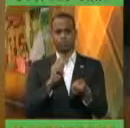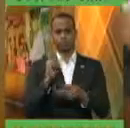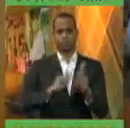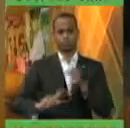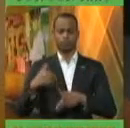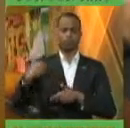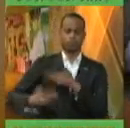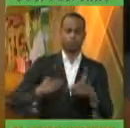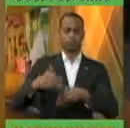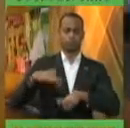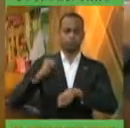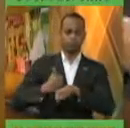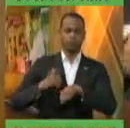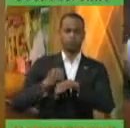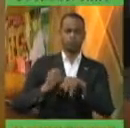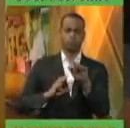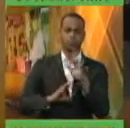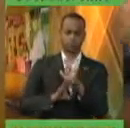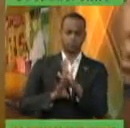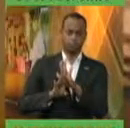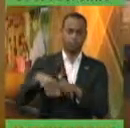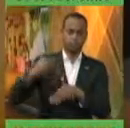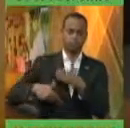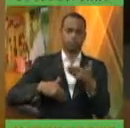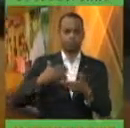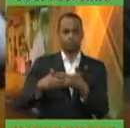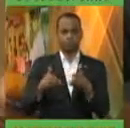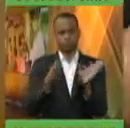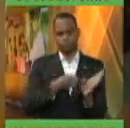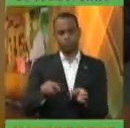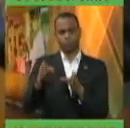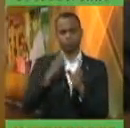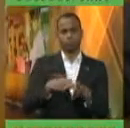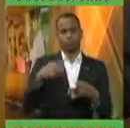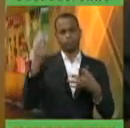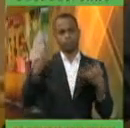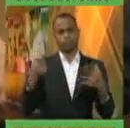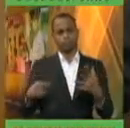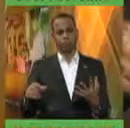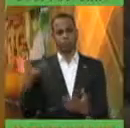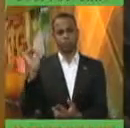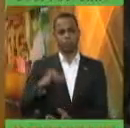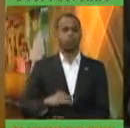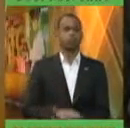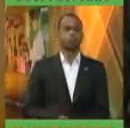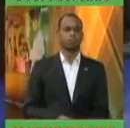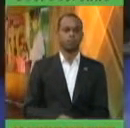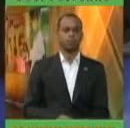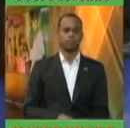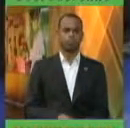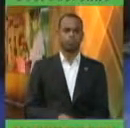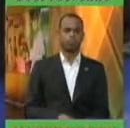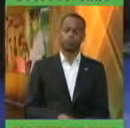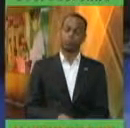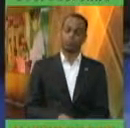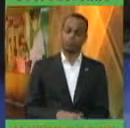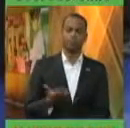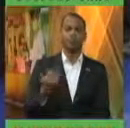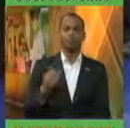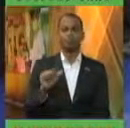humano hacia formas mejores y mayores de organización etcétera etcétera mi alma buena